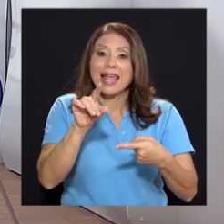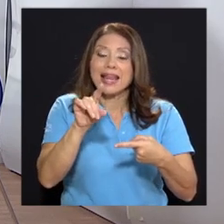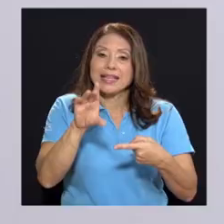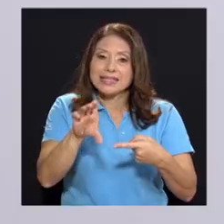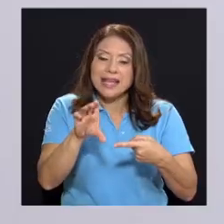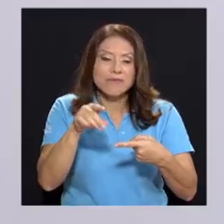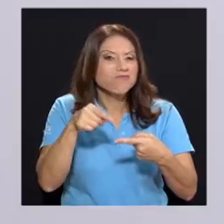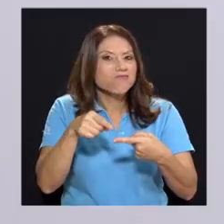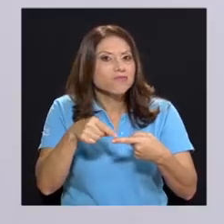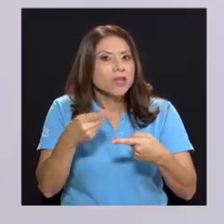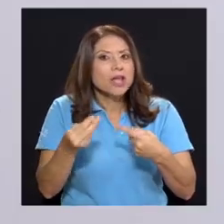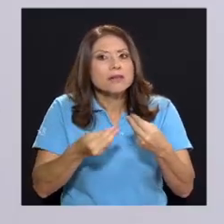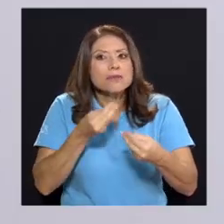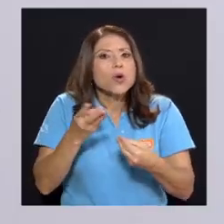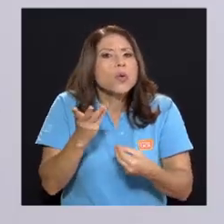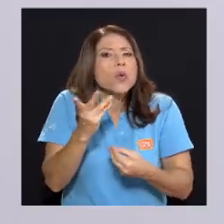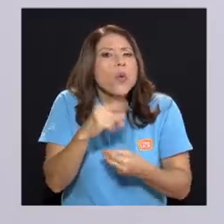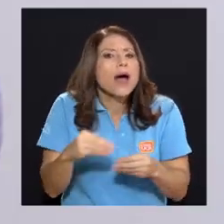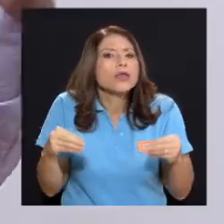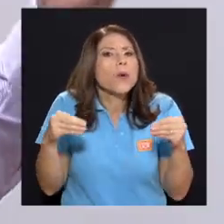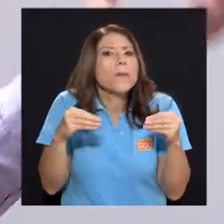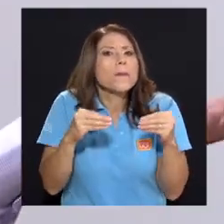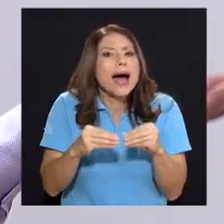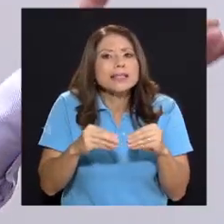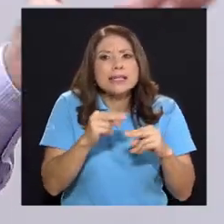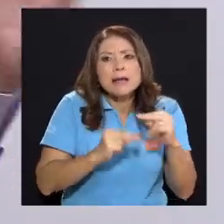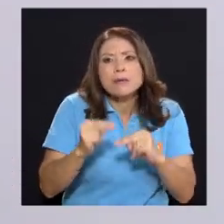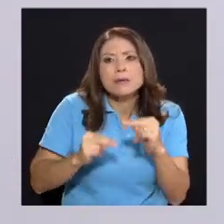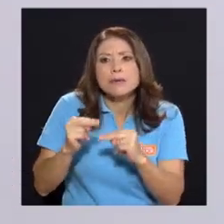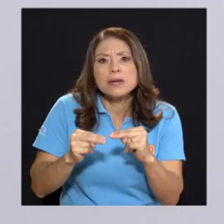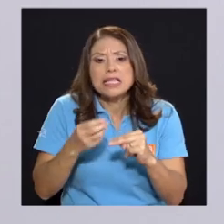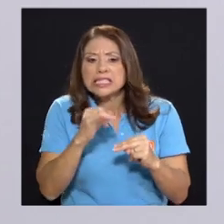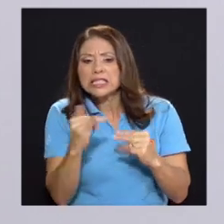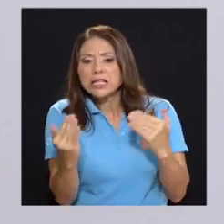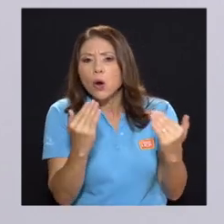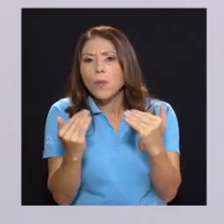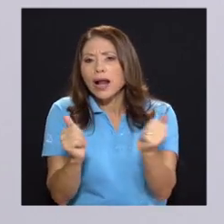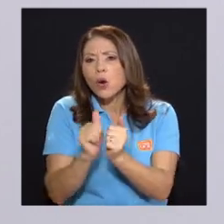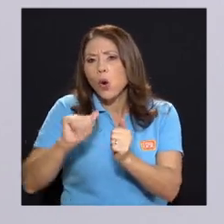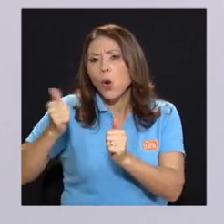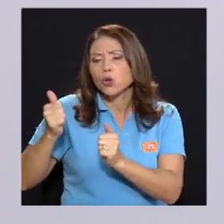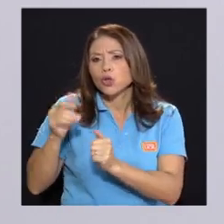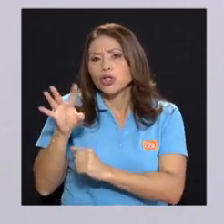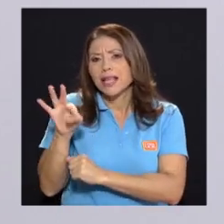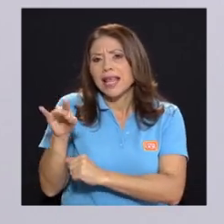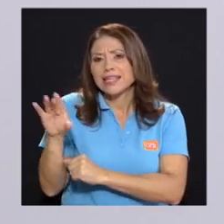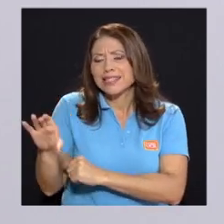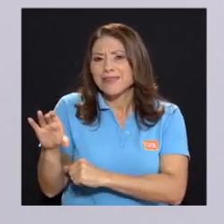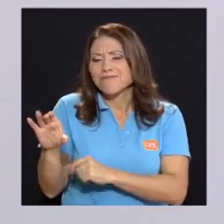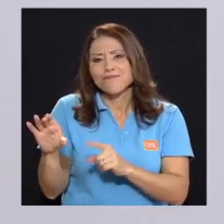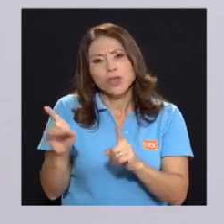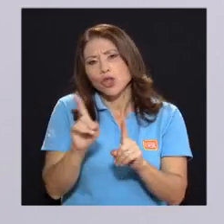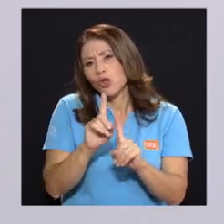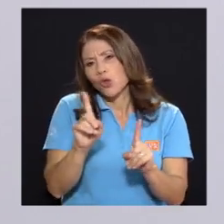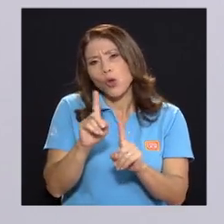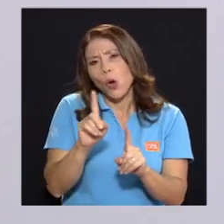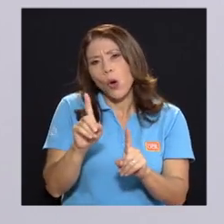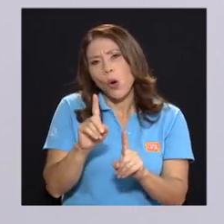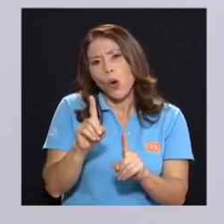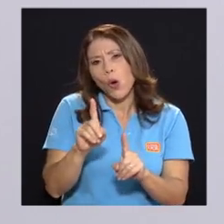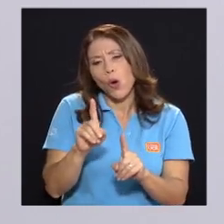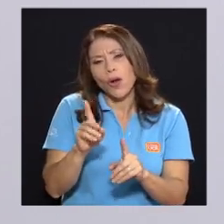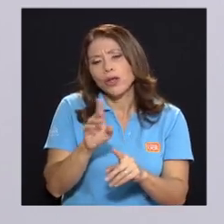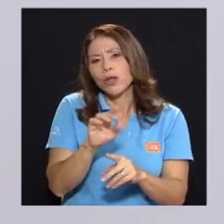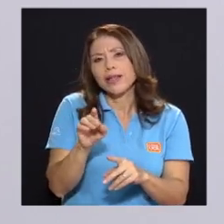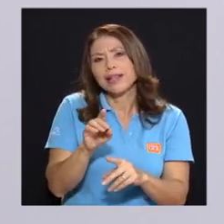cuánto más generó cuando ustedes lo compara con otros tratados no es particularmente el investigador a cargo de su